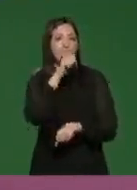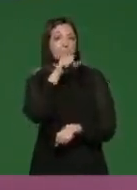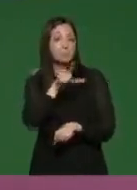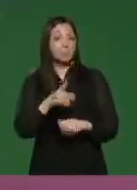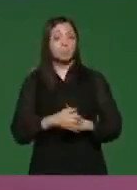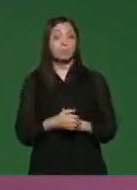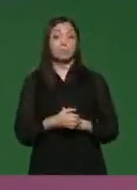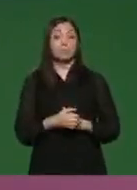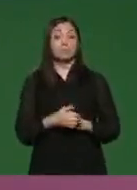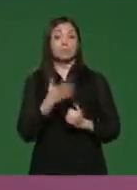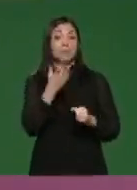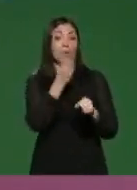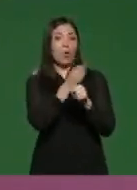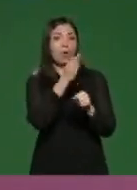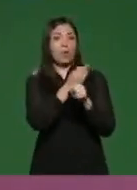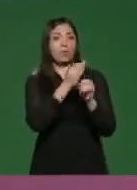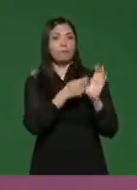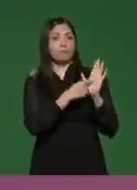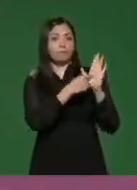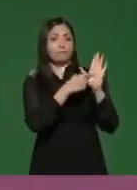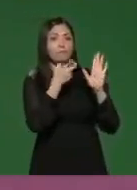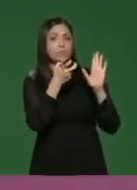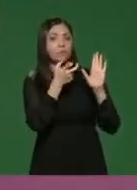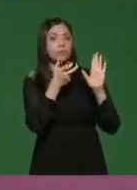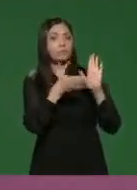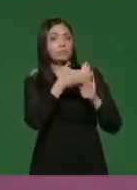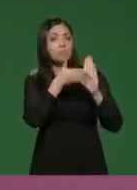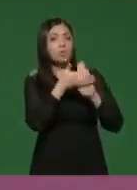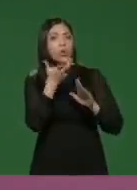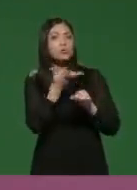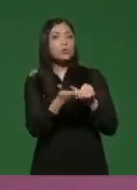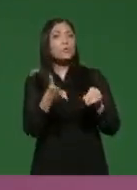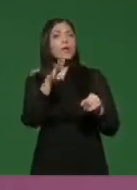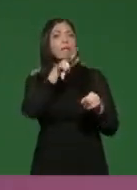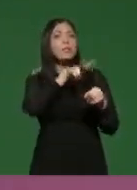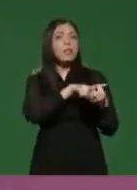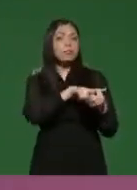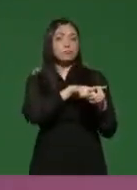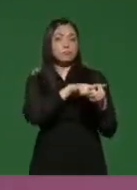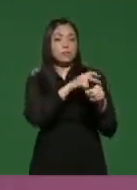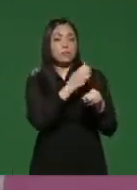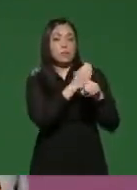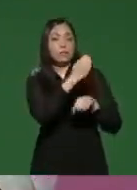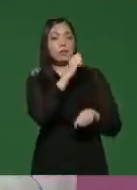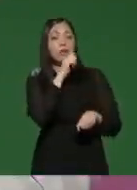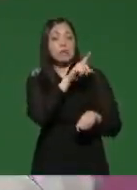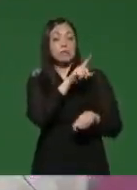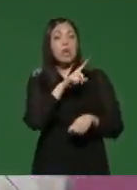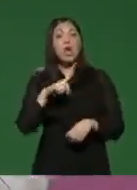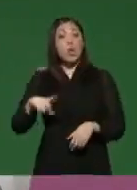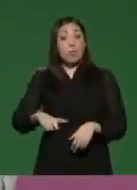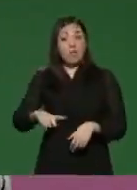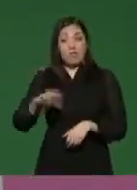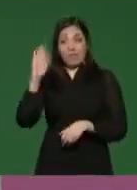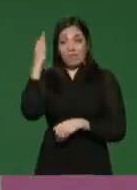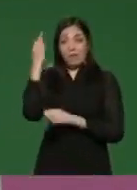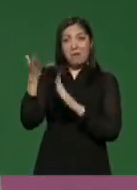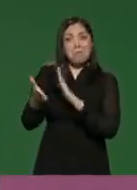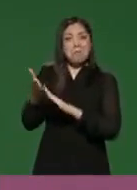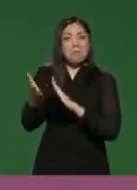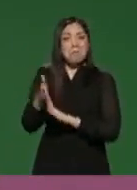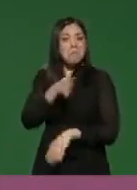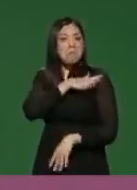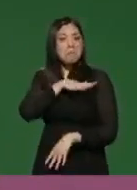son los hospitales que construye el gobierno de Jalisco, los hospitales que dejó de construir la federación, por cierto. Desde